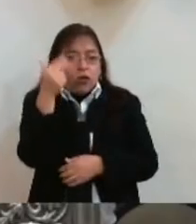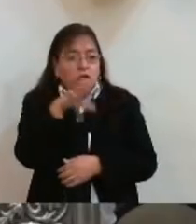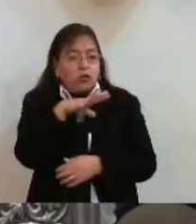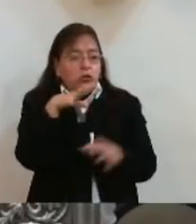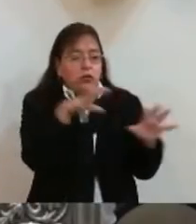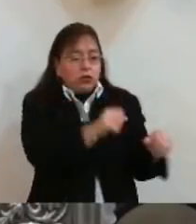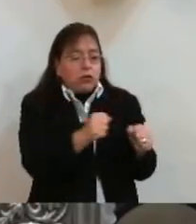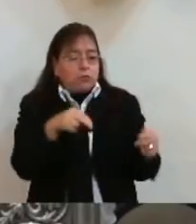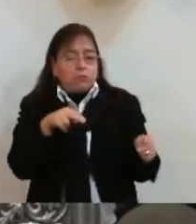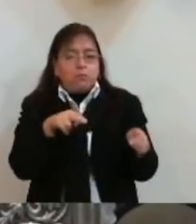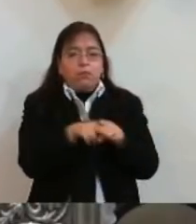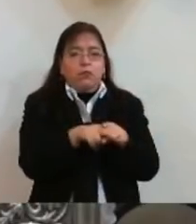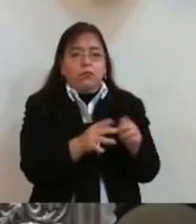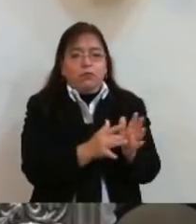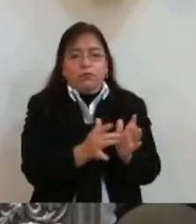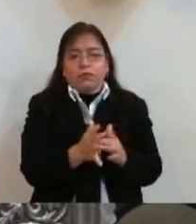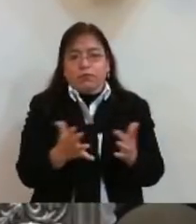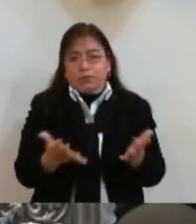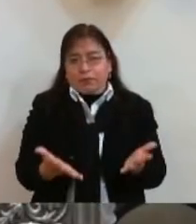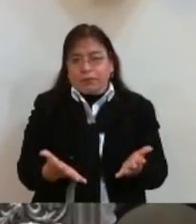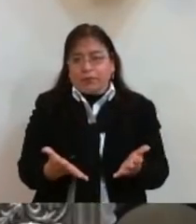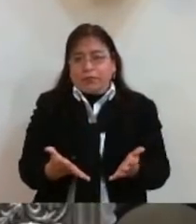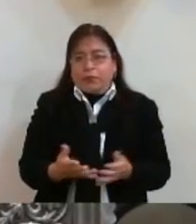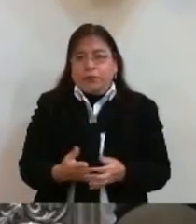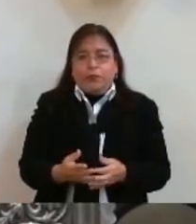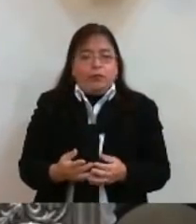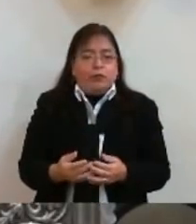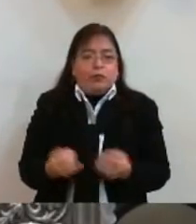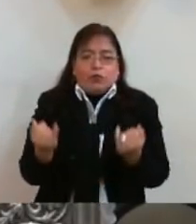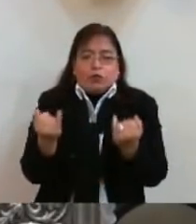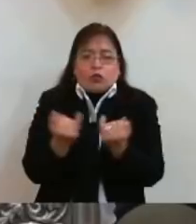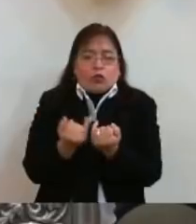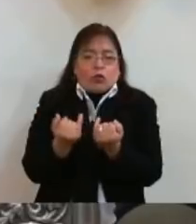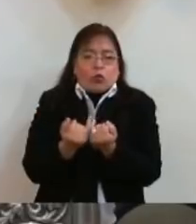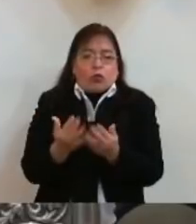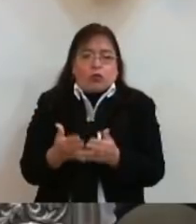Así sucede en la humanidad.